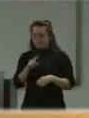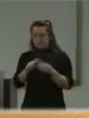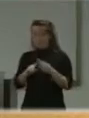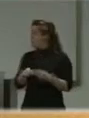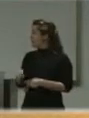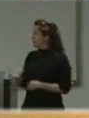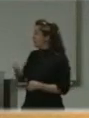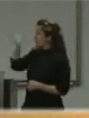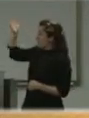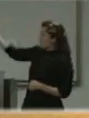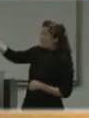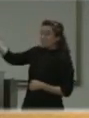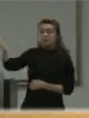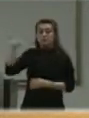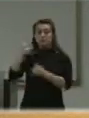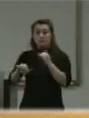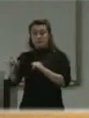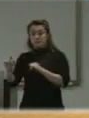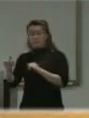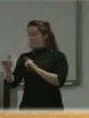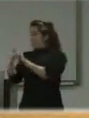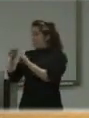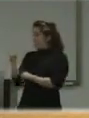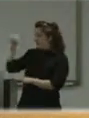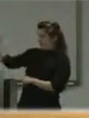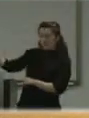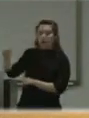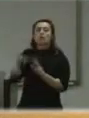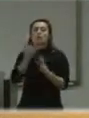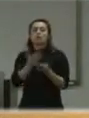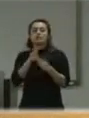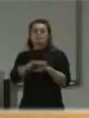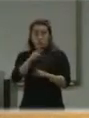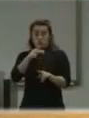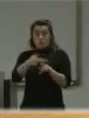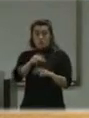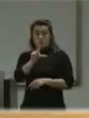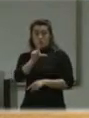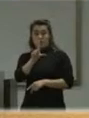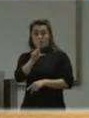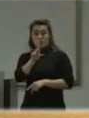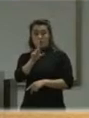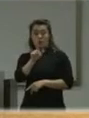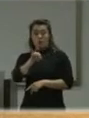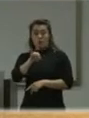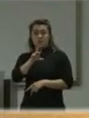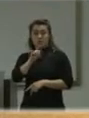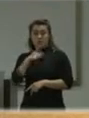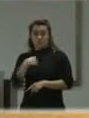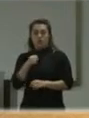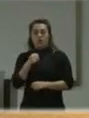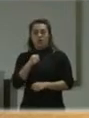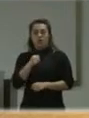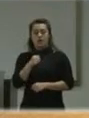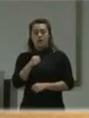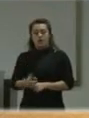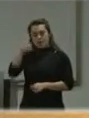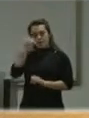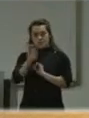buenas buenas tardes me llamo Laura Jiménez González Varela Tengo 15 años